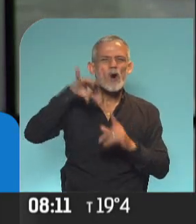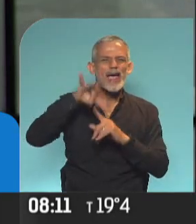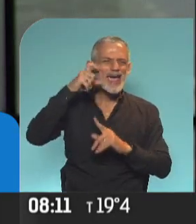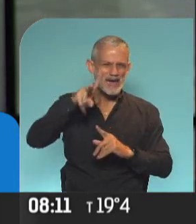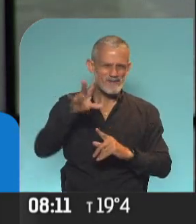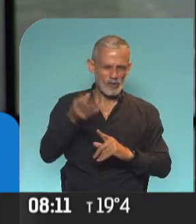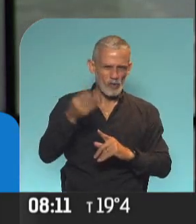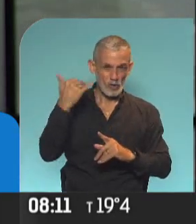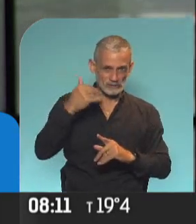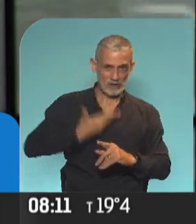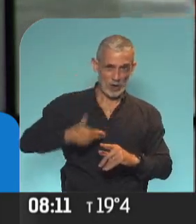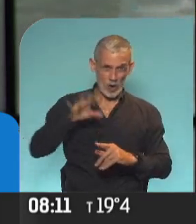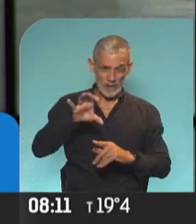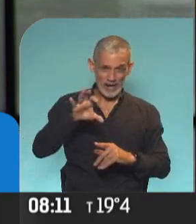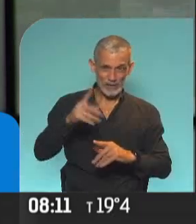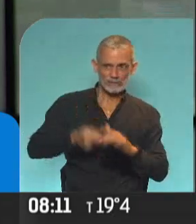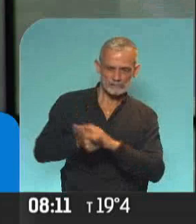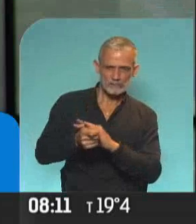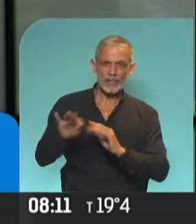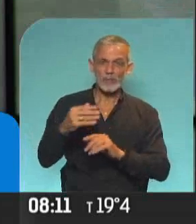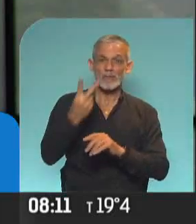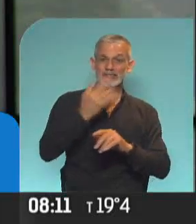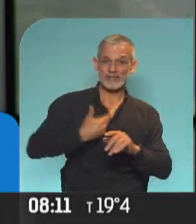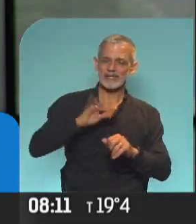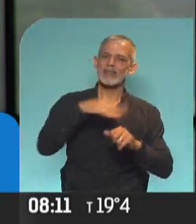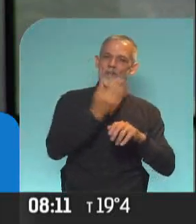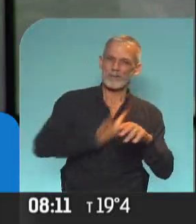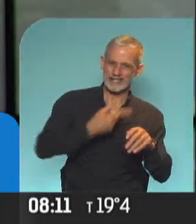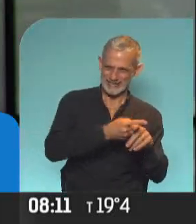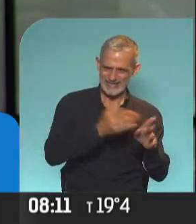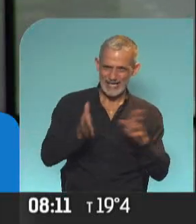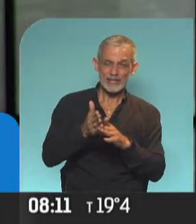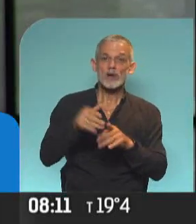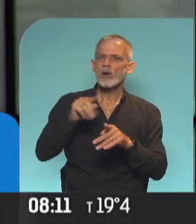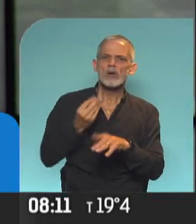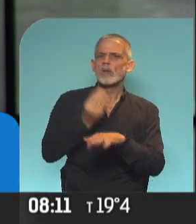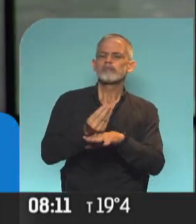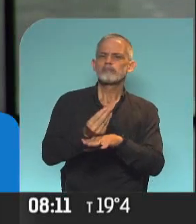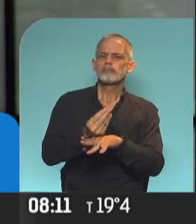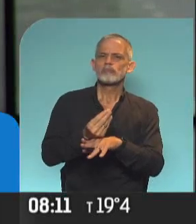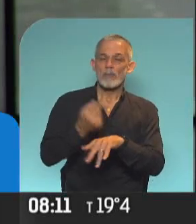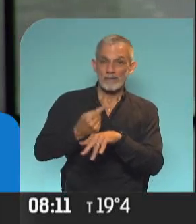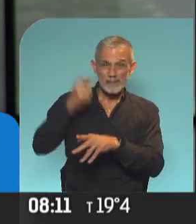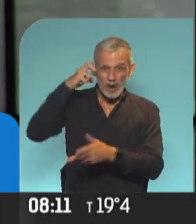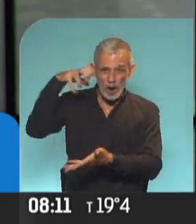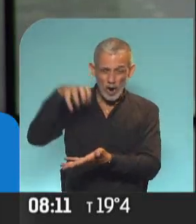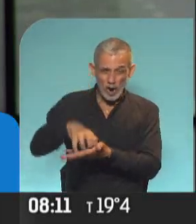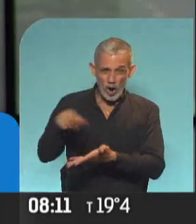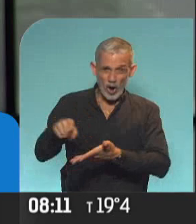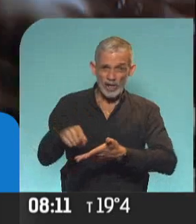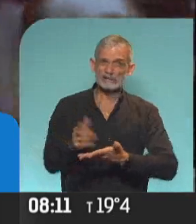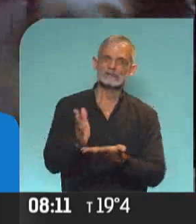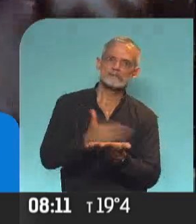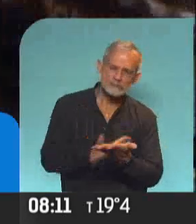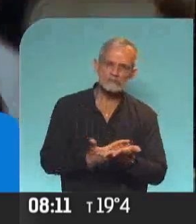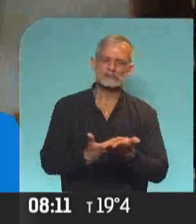elegido primero vicepresidente y después presidente, porque recordemos, Vizcarra asumió después de que el Congreso destituyera, o